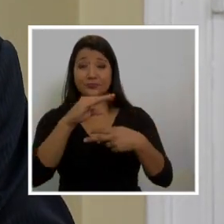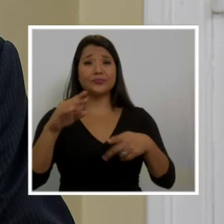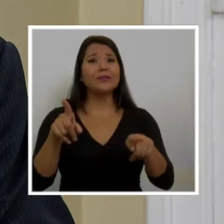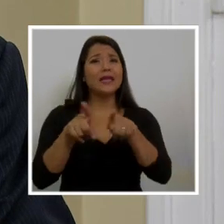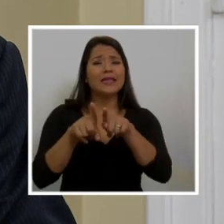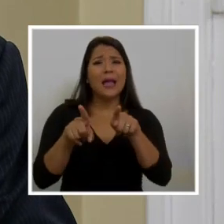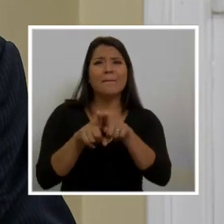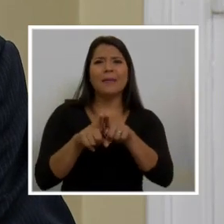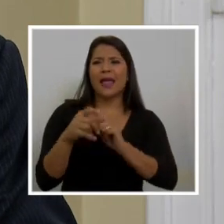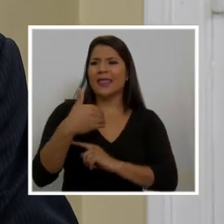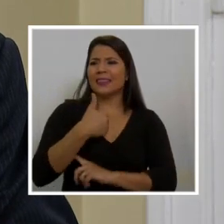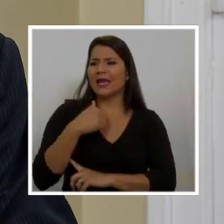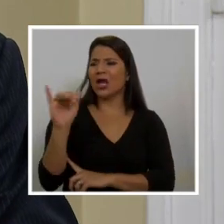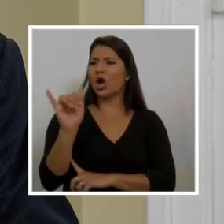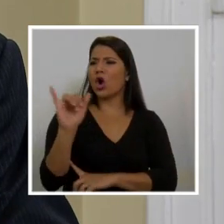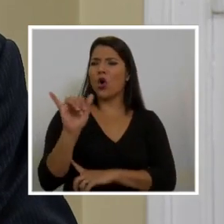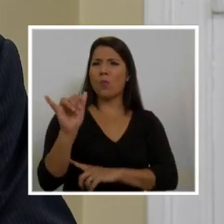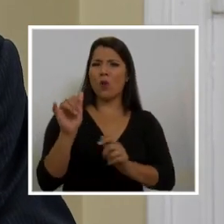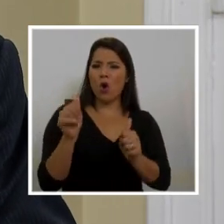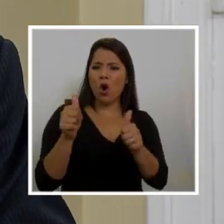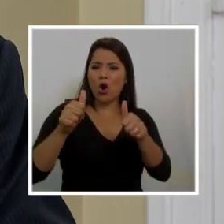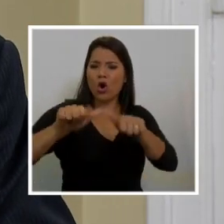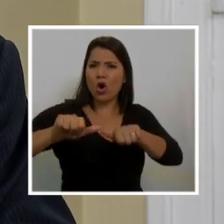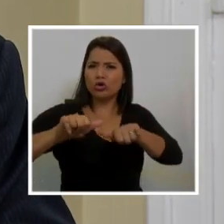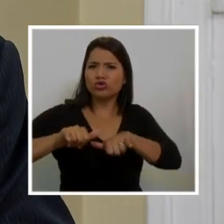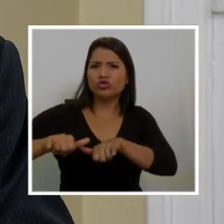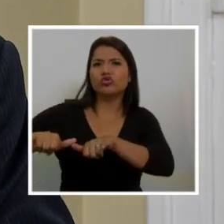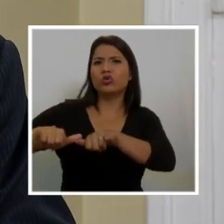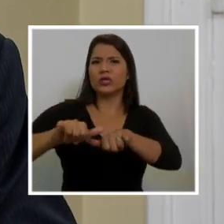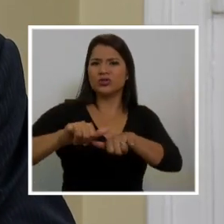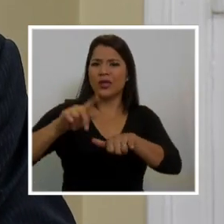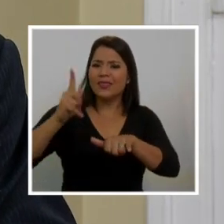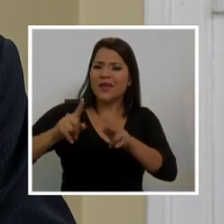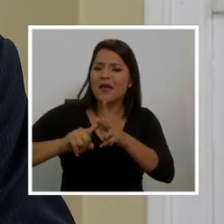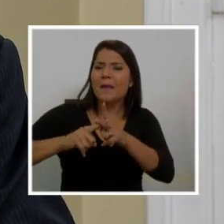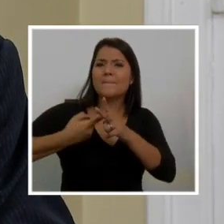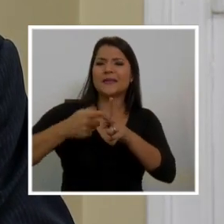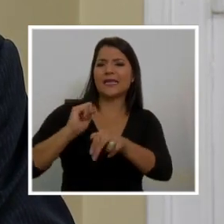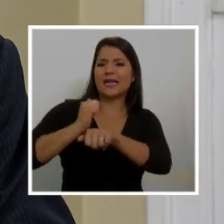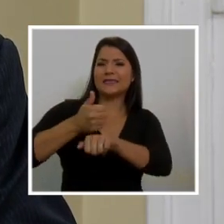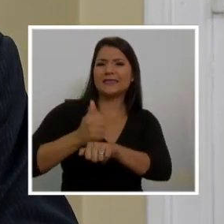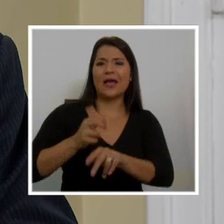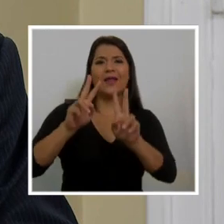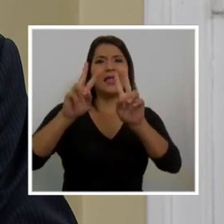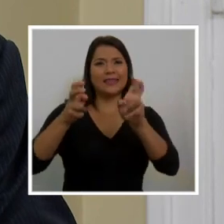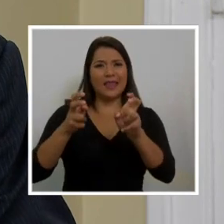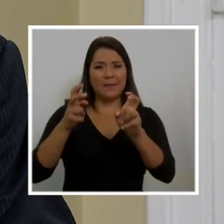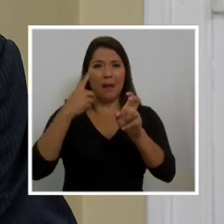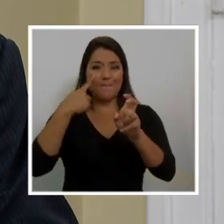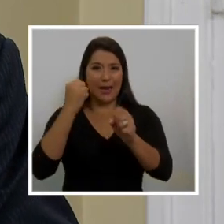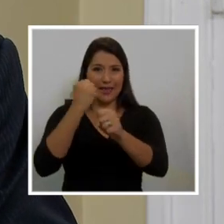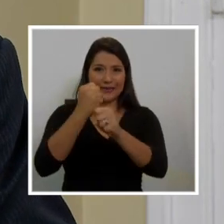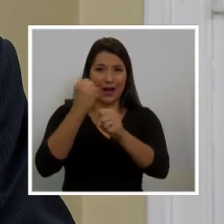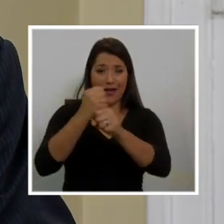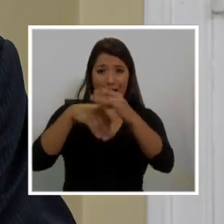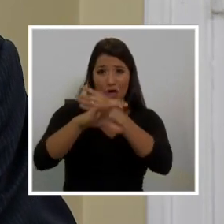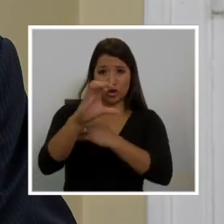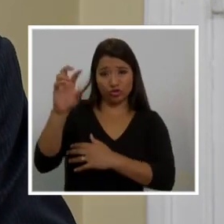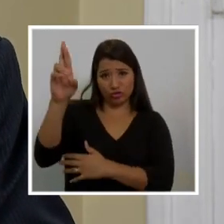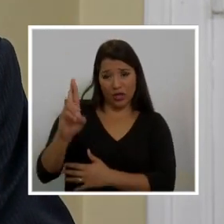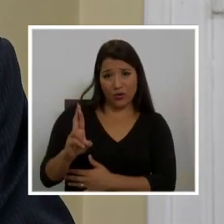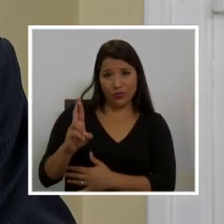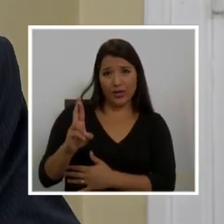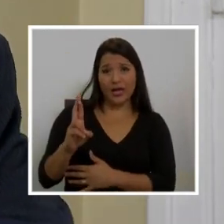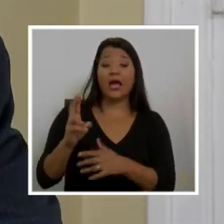hay una especie de consenso de que hay que comenzar a definir ciertos temas que pauten a Costa Rica. Y es más claro, una alianza